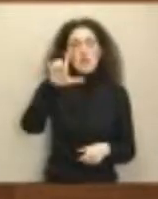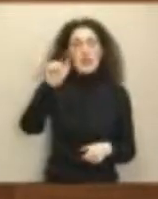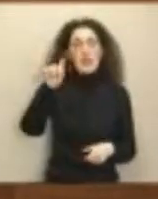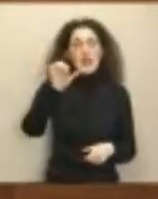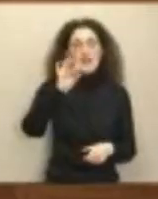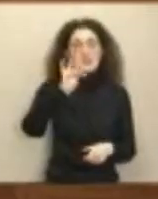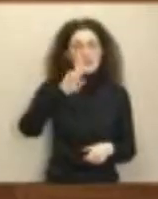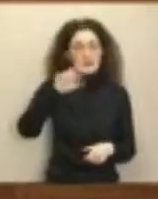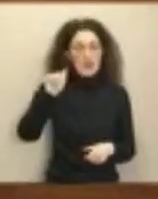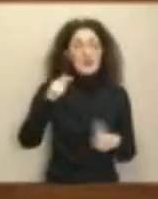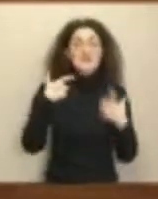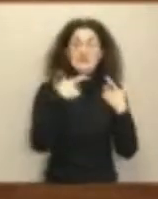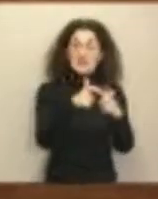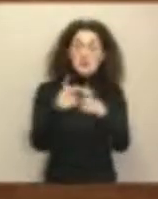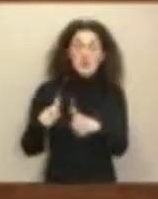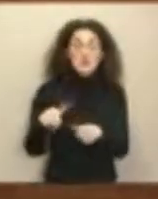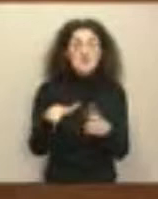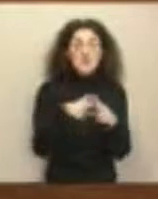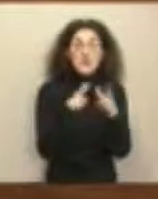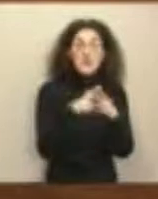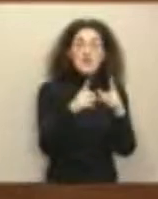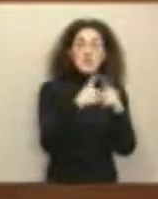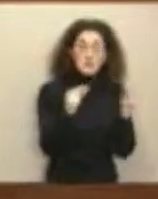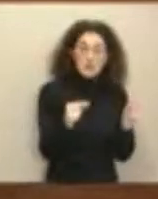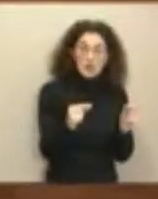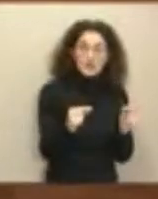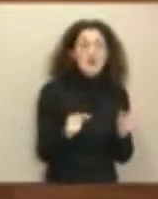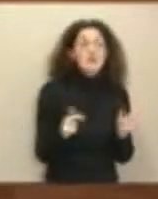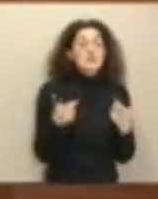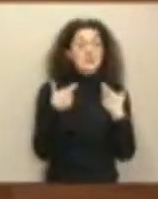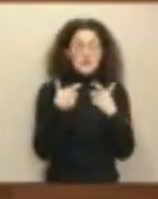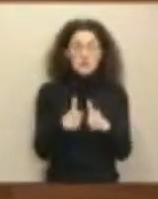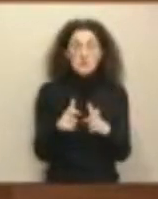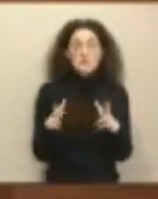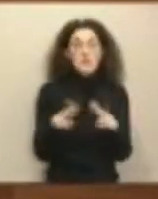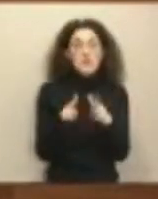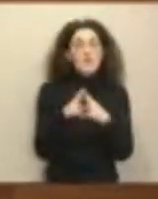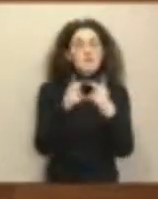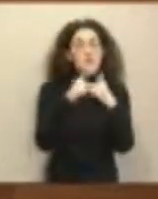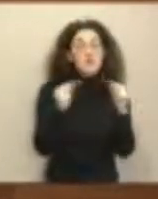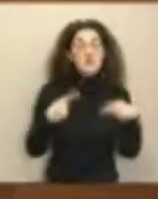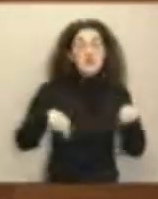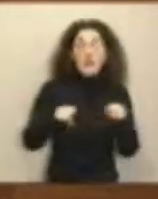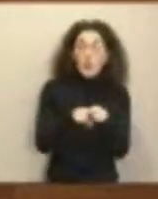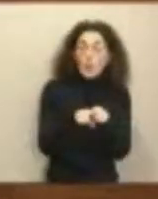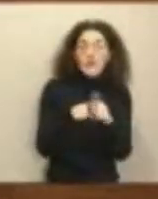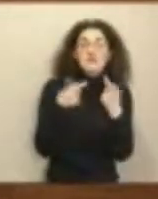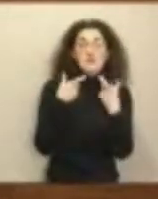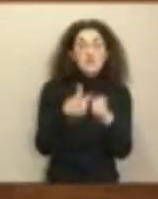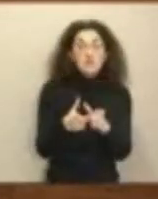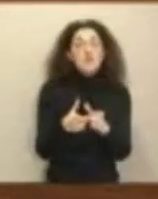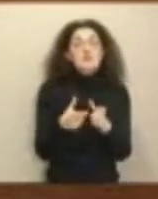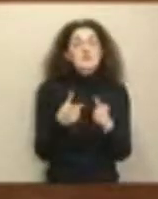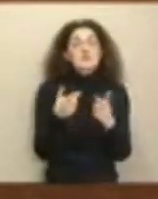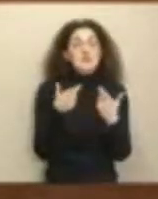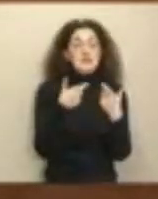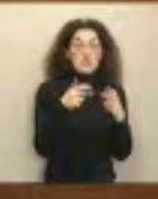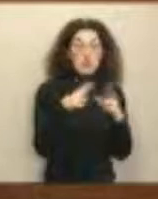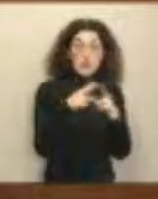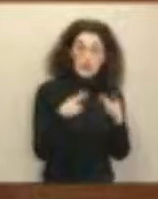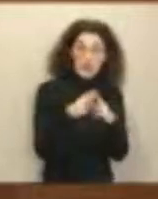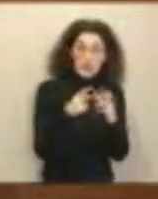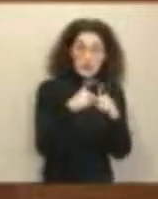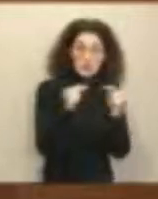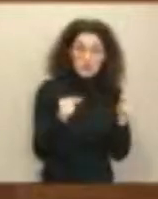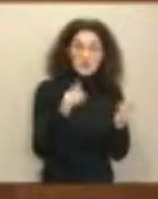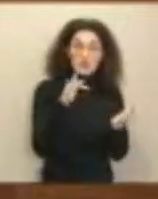sectores de la sociedad asturiana, al igual que sectores de la sociedad asturiana se